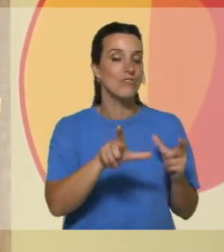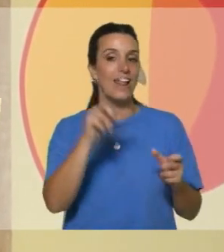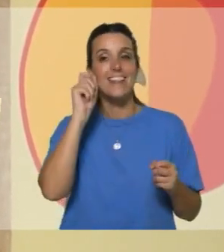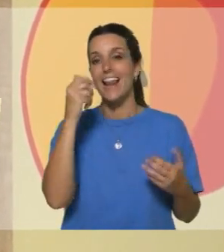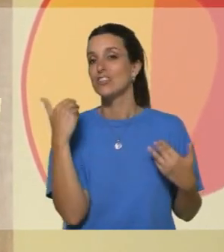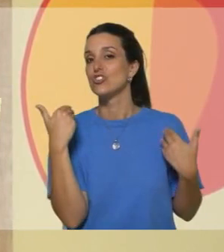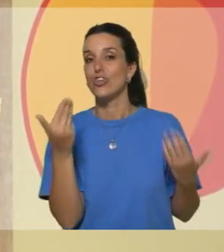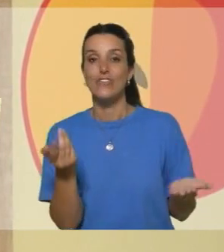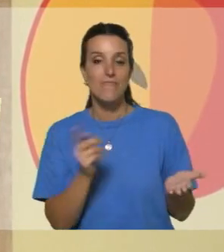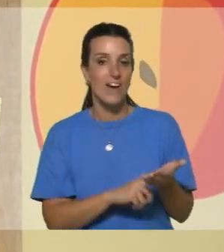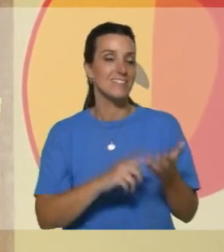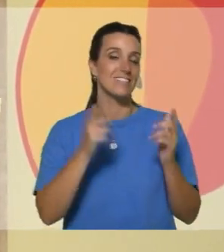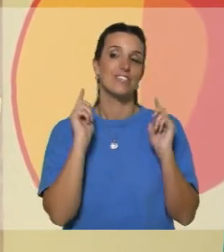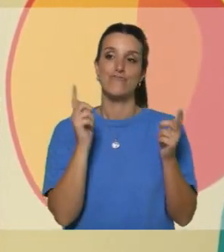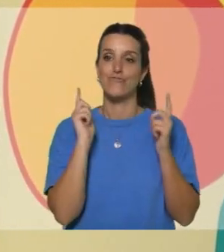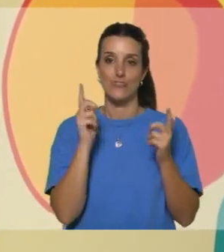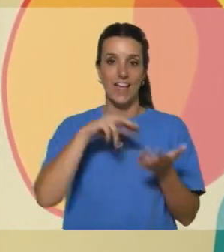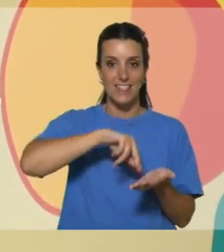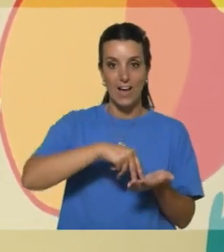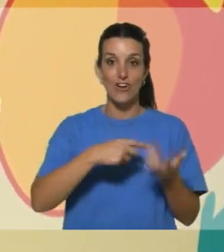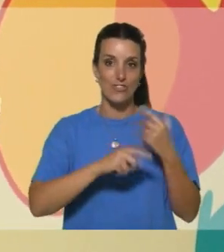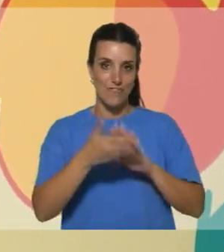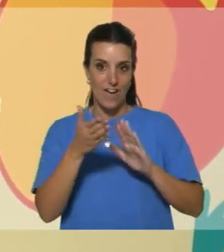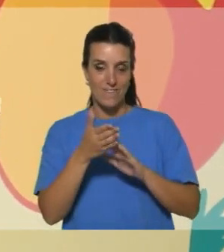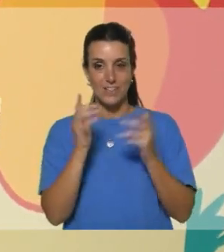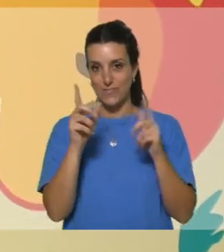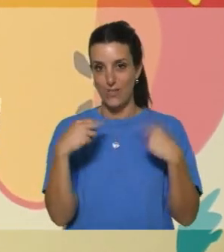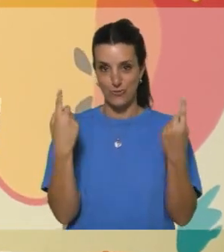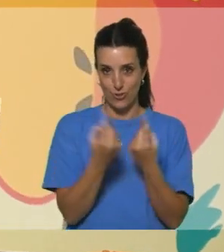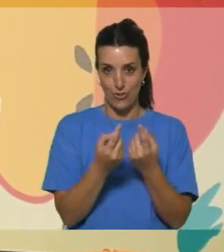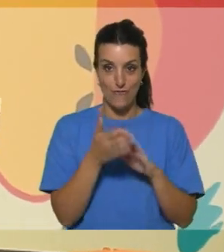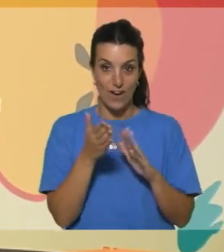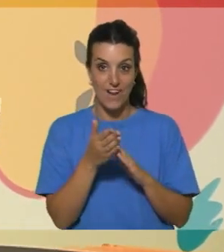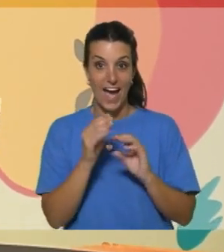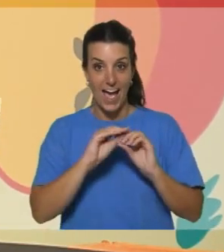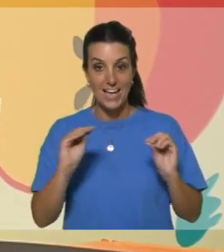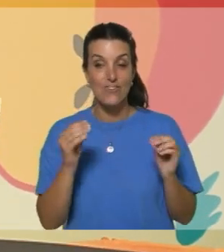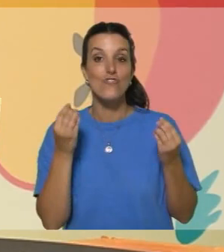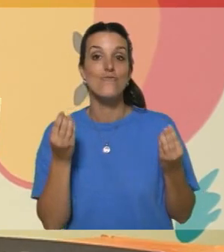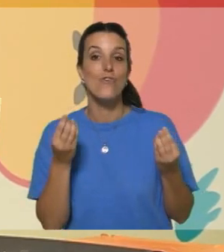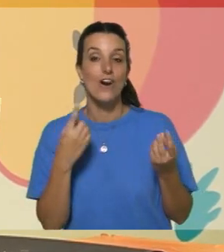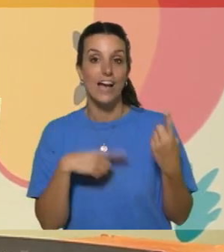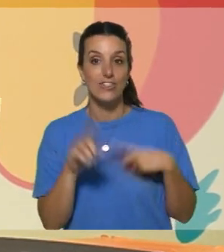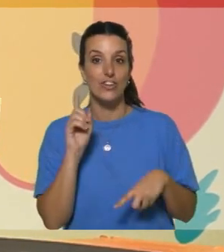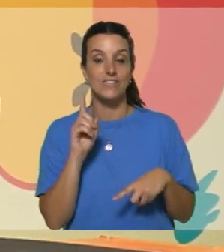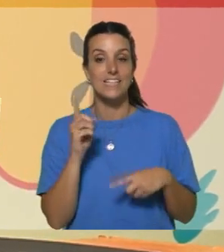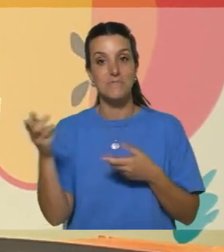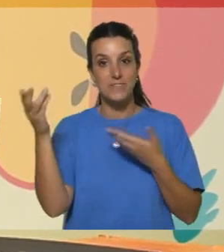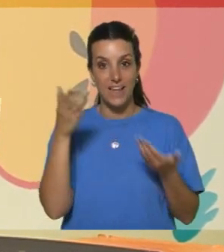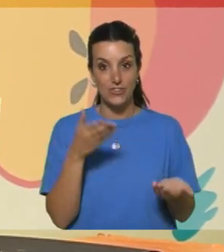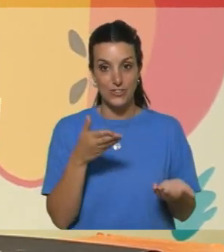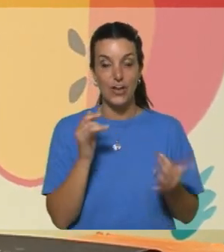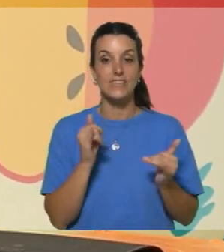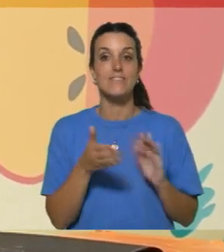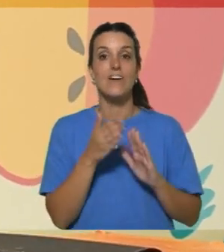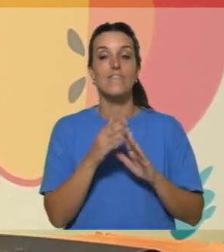talentosa y que además disfruta el tango, así que nos lo va a hacer a disfrutar a nosotros. Vamos a recordar, si te parece, Griselda, entonces,